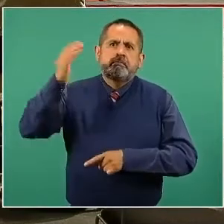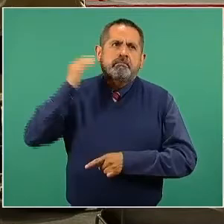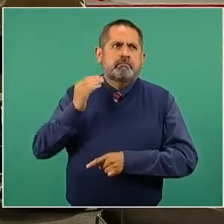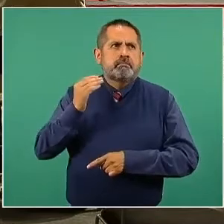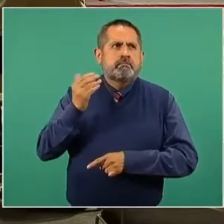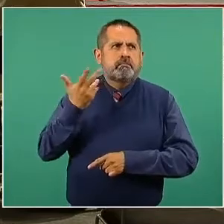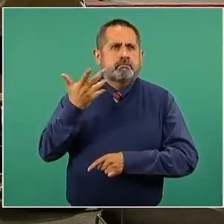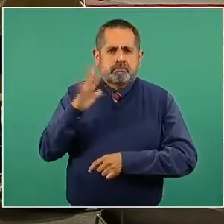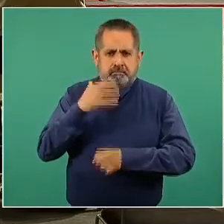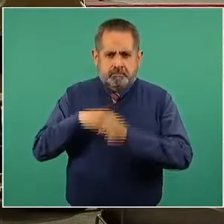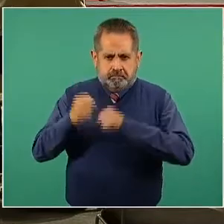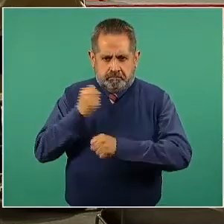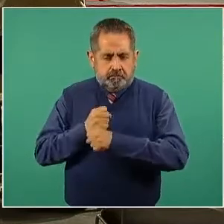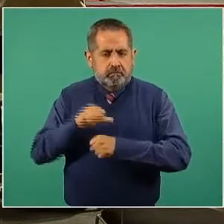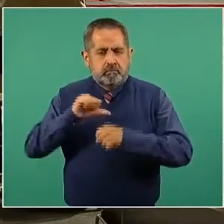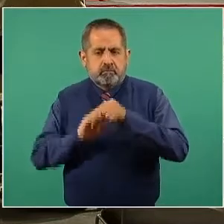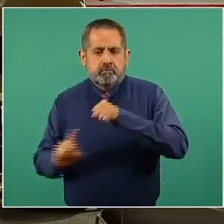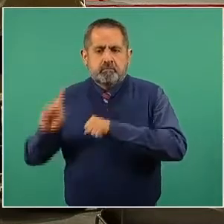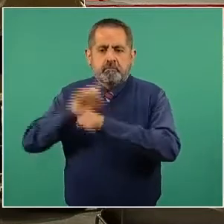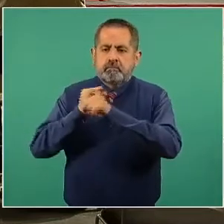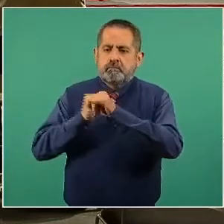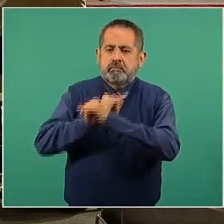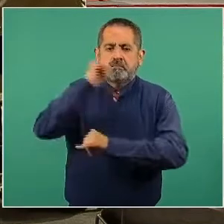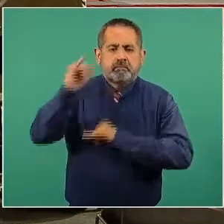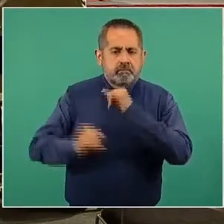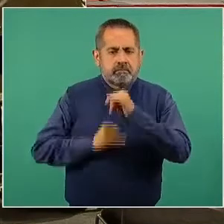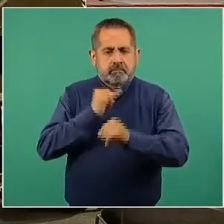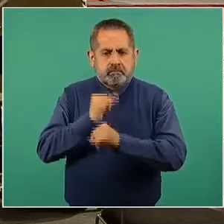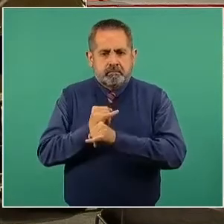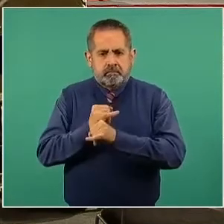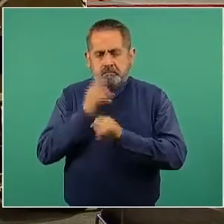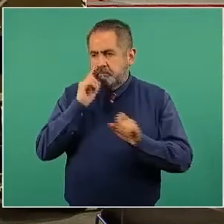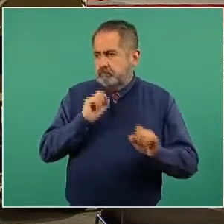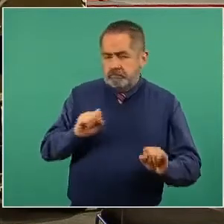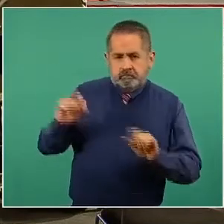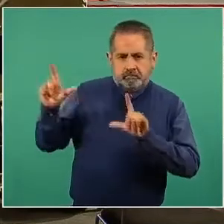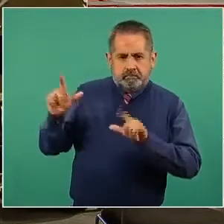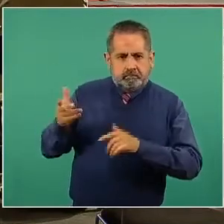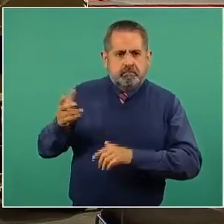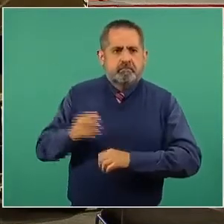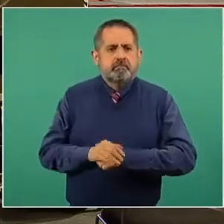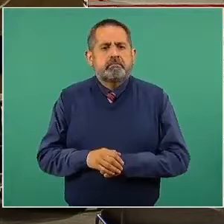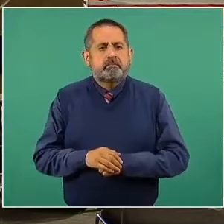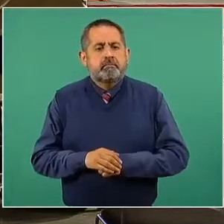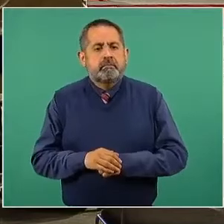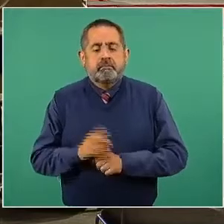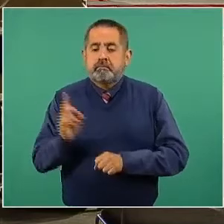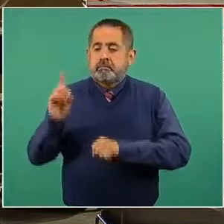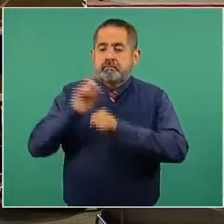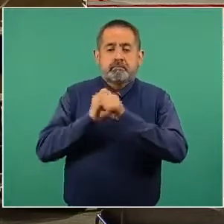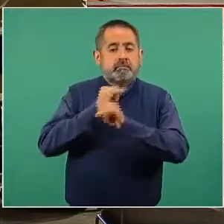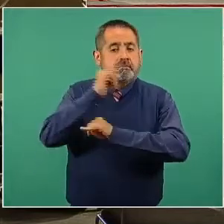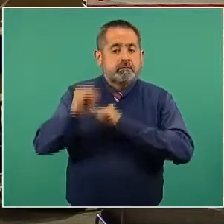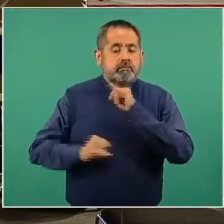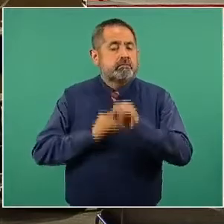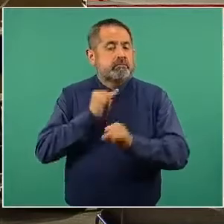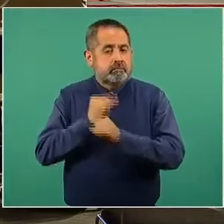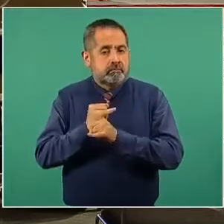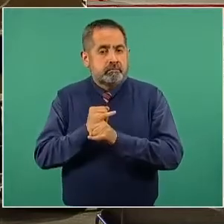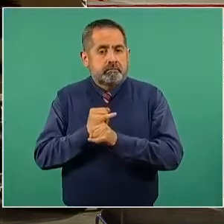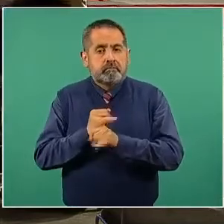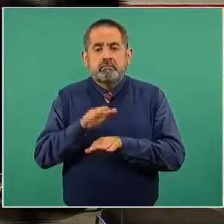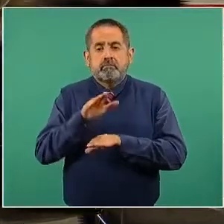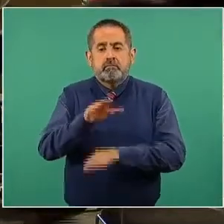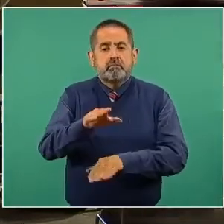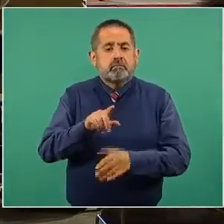década, es el Día Internacional, si me pasan la primera imagen, el Día Internacional